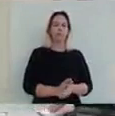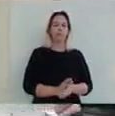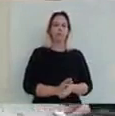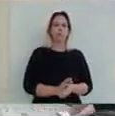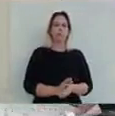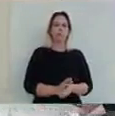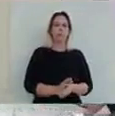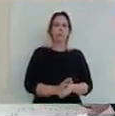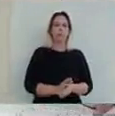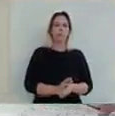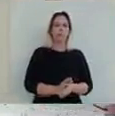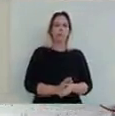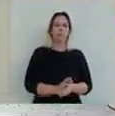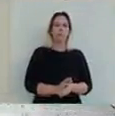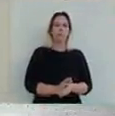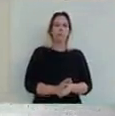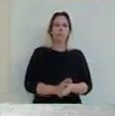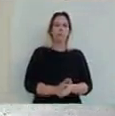Fernández, Ascúa,